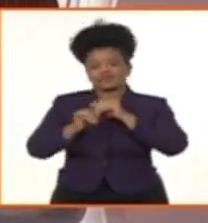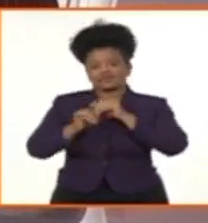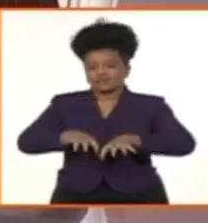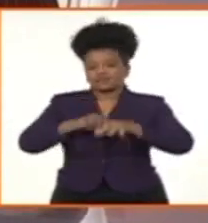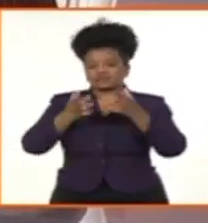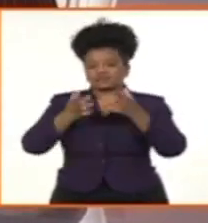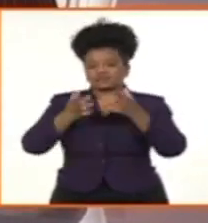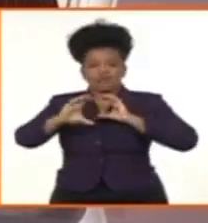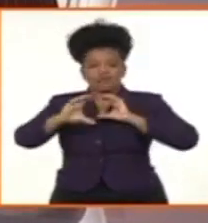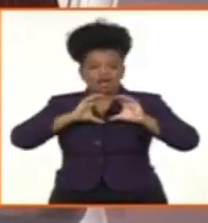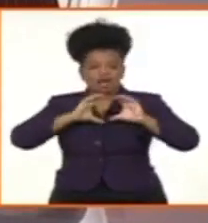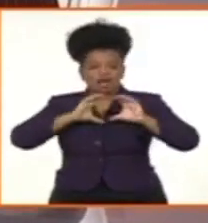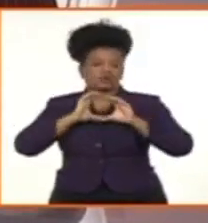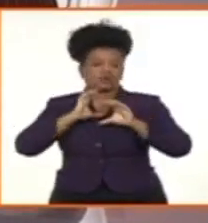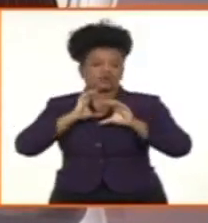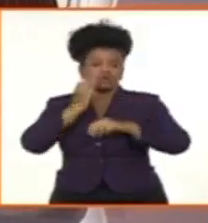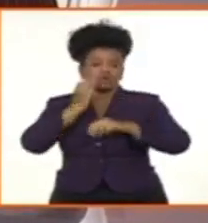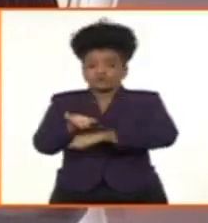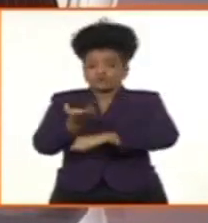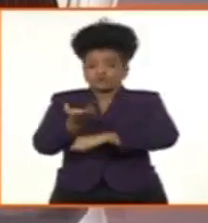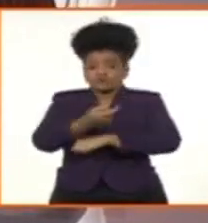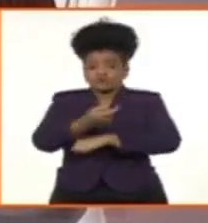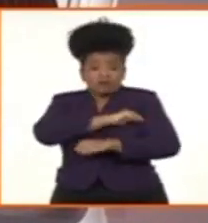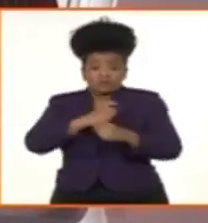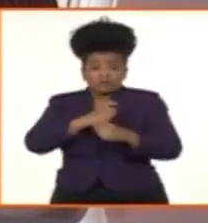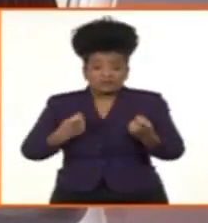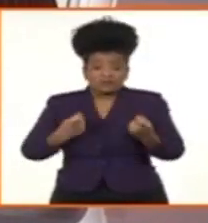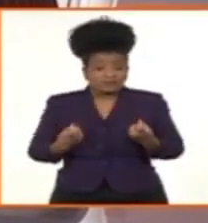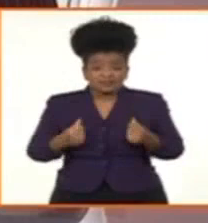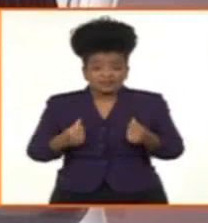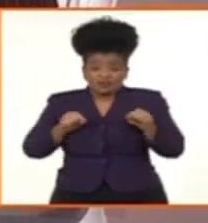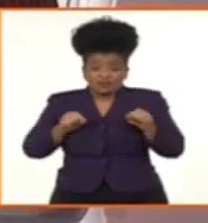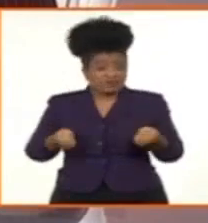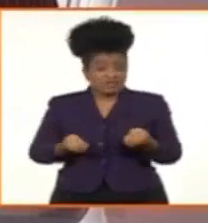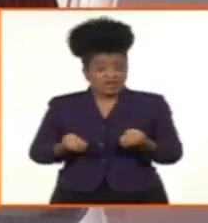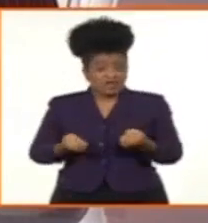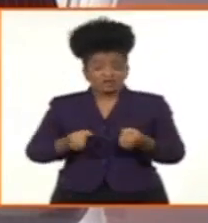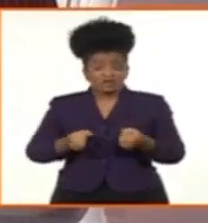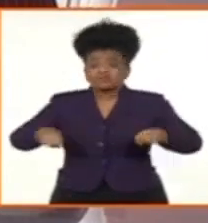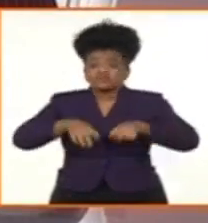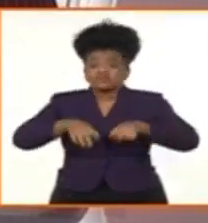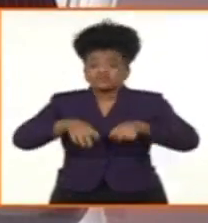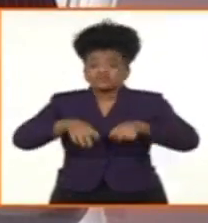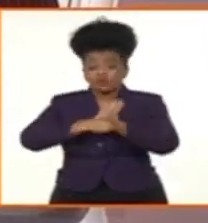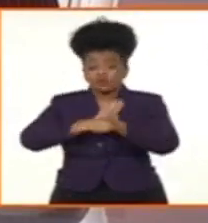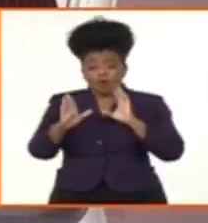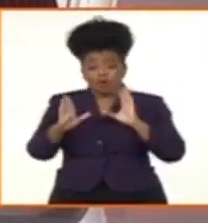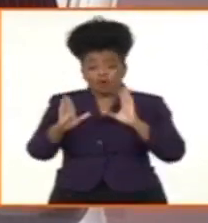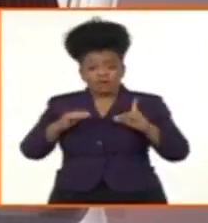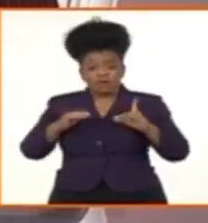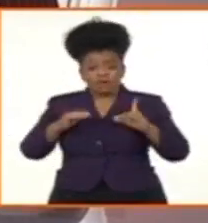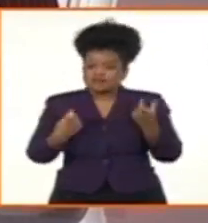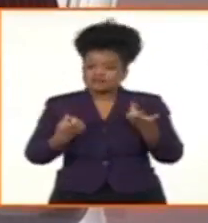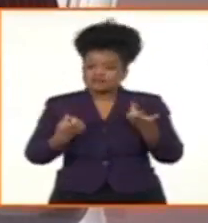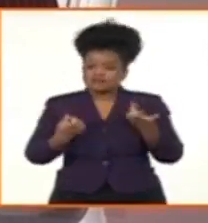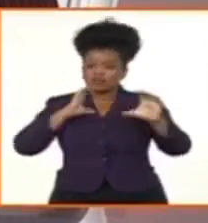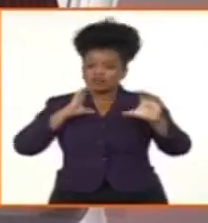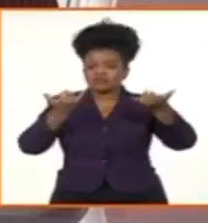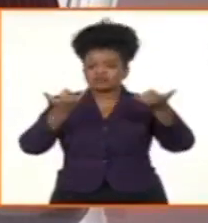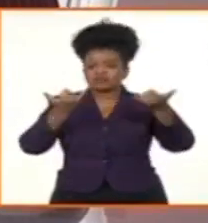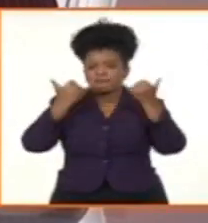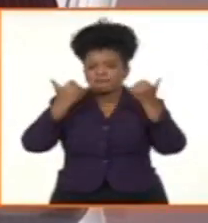poder garantizar las demandas de servicio que tenía la población, que en un escenario de COVID, lógicamente, necesitaba comunicarse más con su